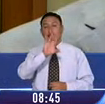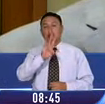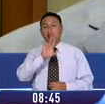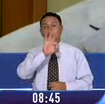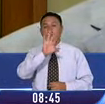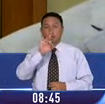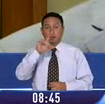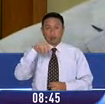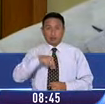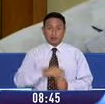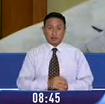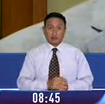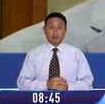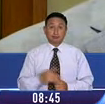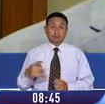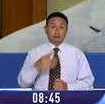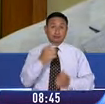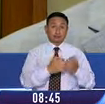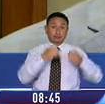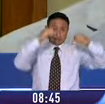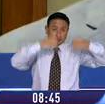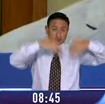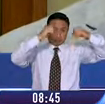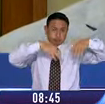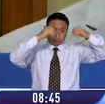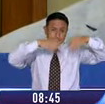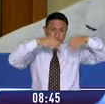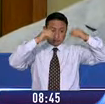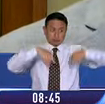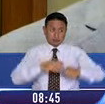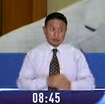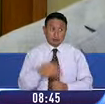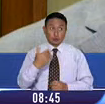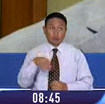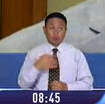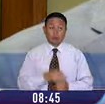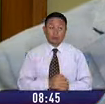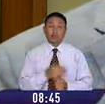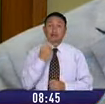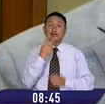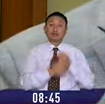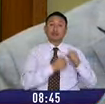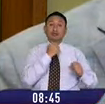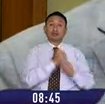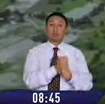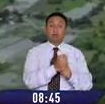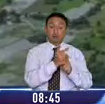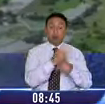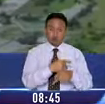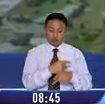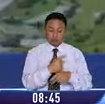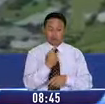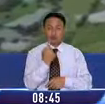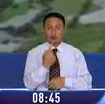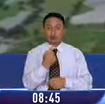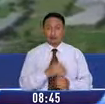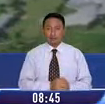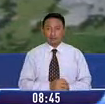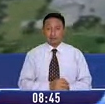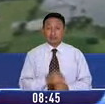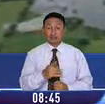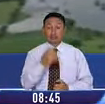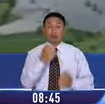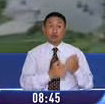esos casos del fenómeno del Niño realmente pudimos producir en dos años la producción de uno. Los graves